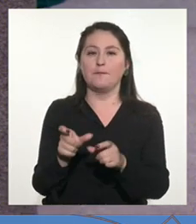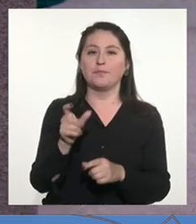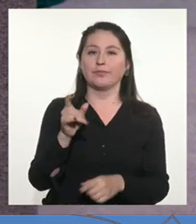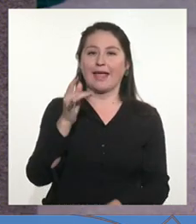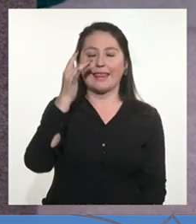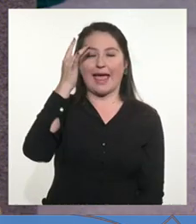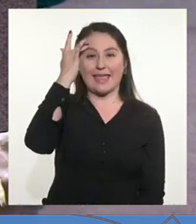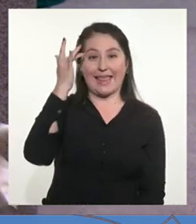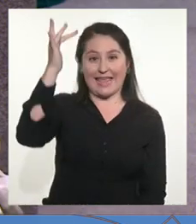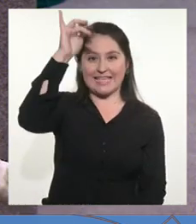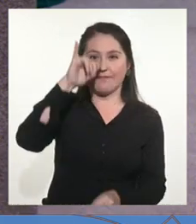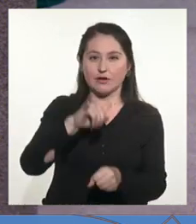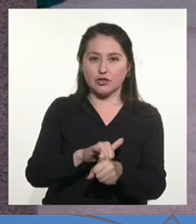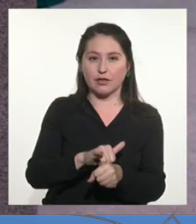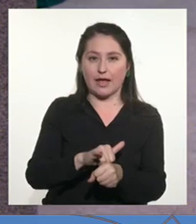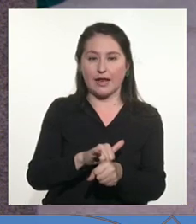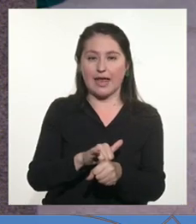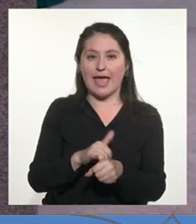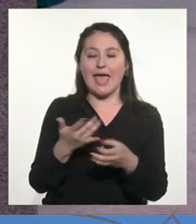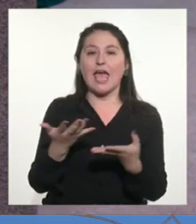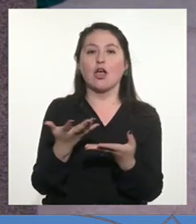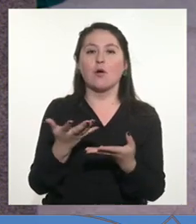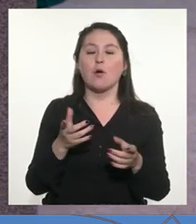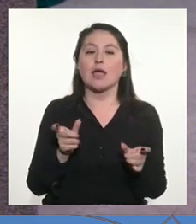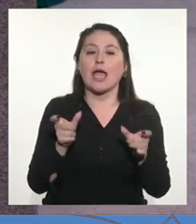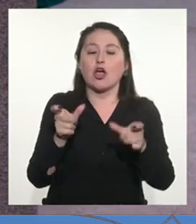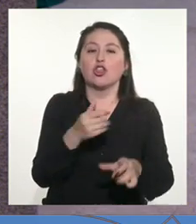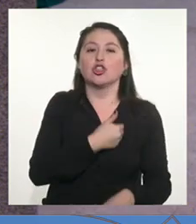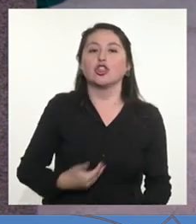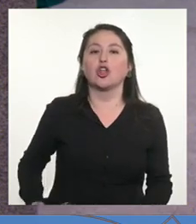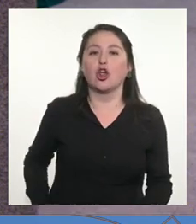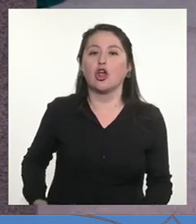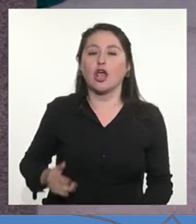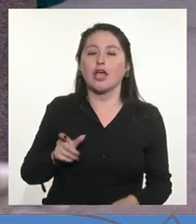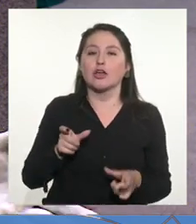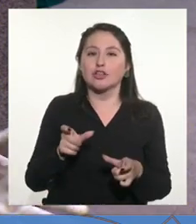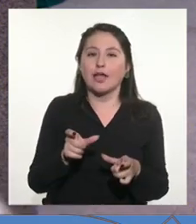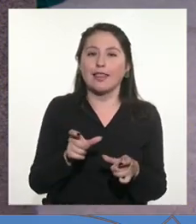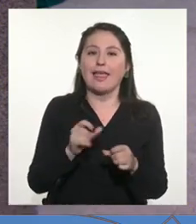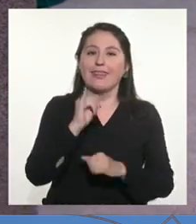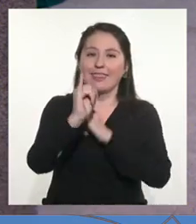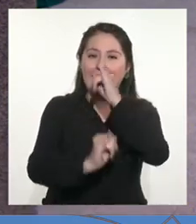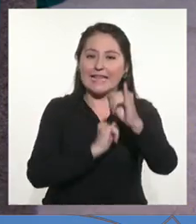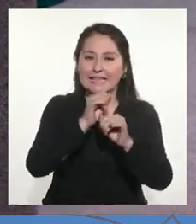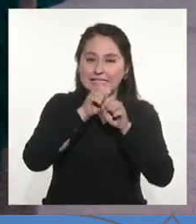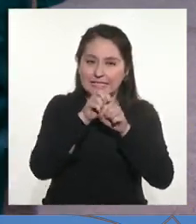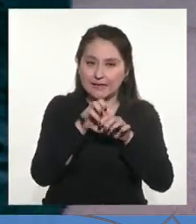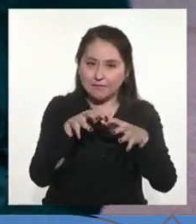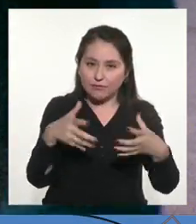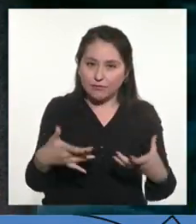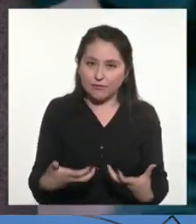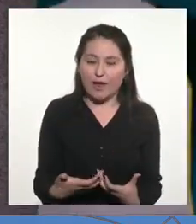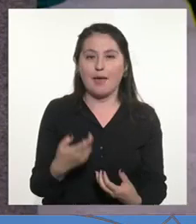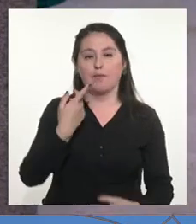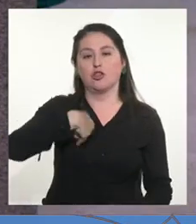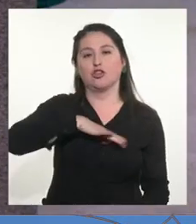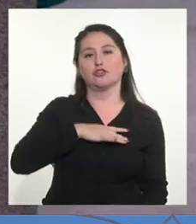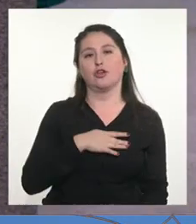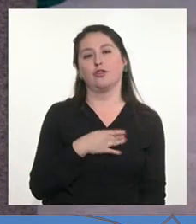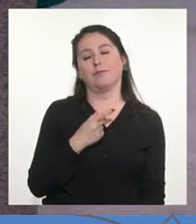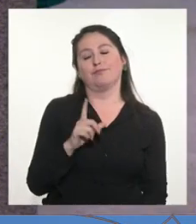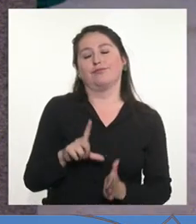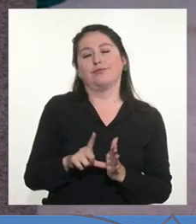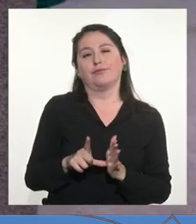es justamente la gobernanza y es el control del ciberespacio pero nosotros estamos años luego entonces cómo hacemos